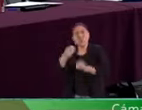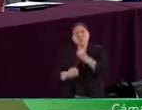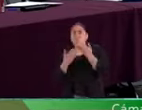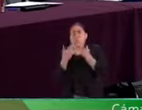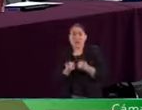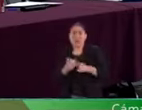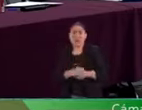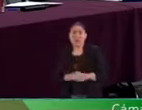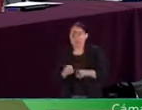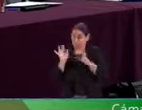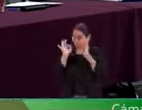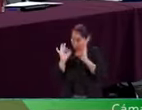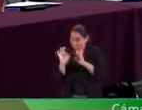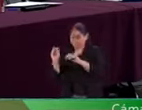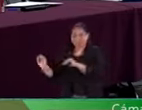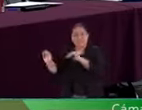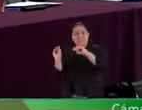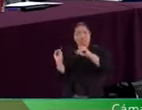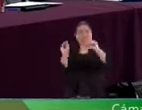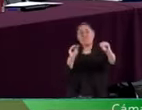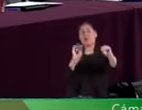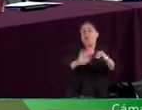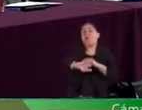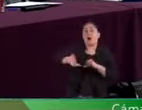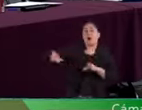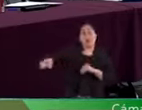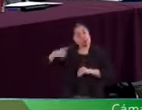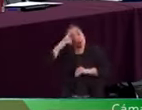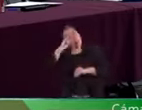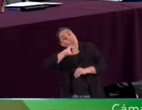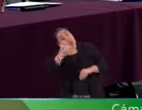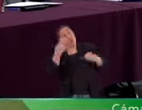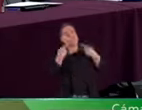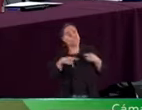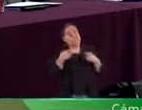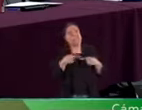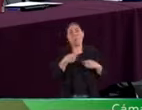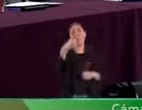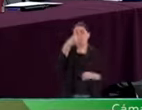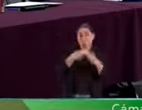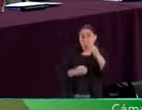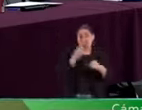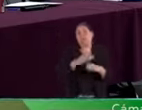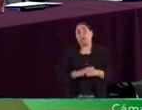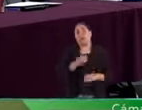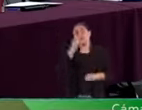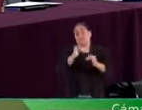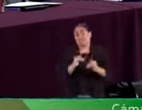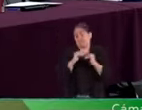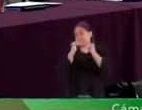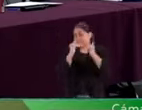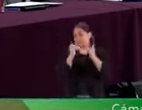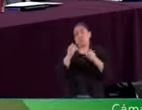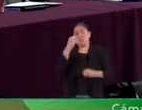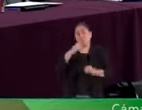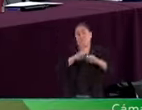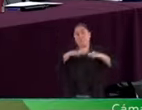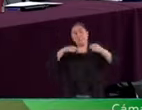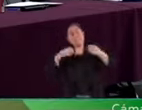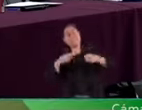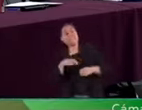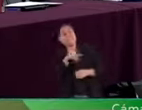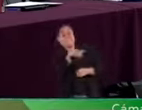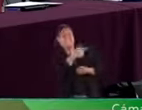van a llegar los más idóneos, porque van a buscar que los jueces, que los magistrados, que los ministros miren a quienes les financiaron